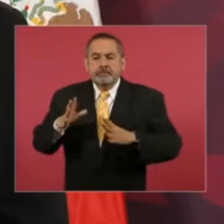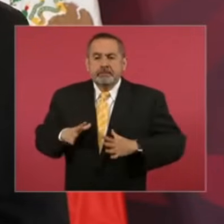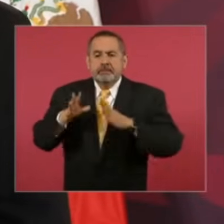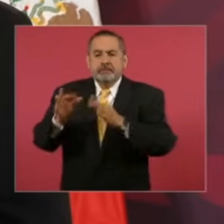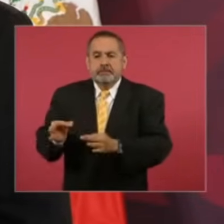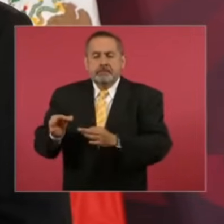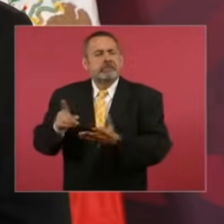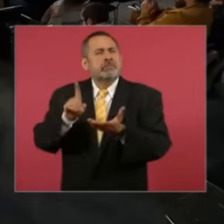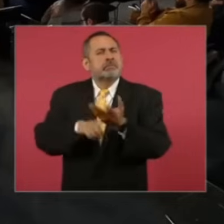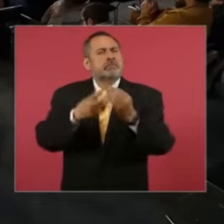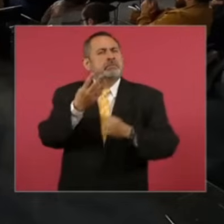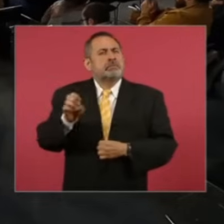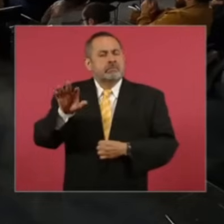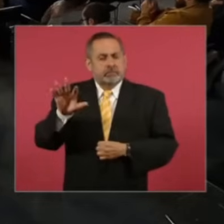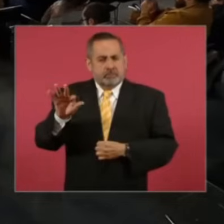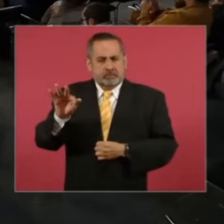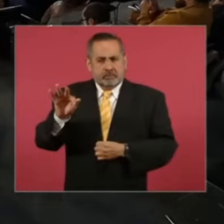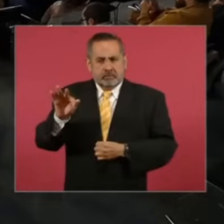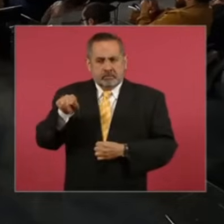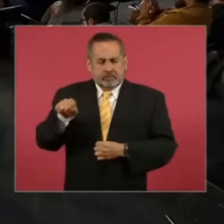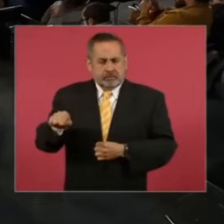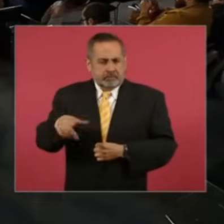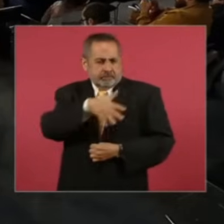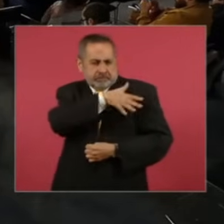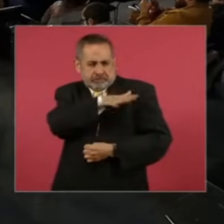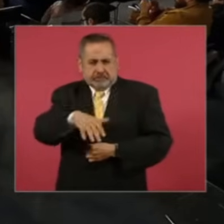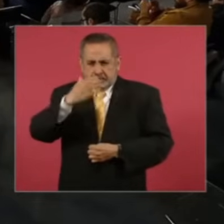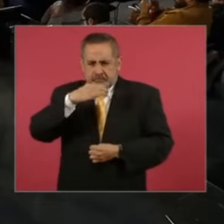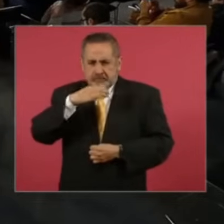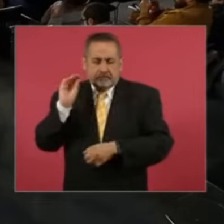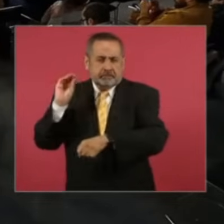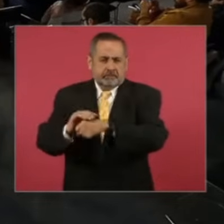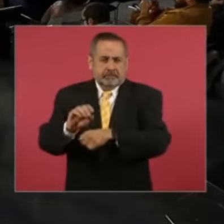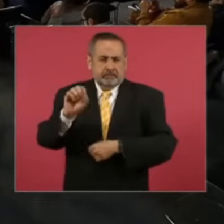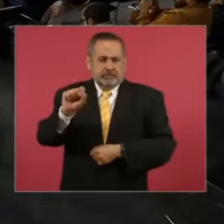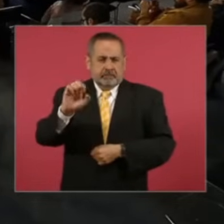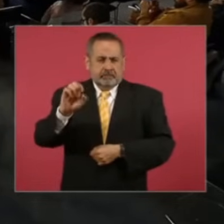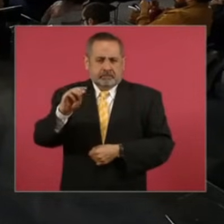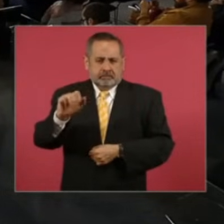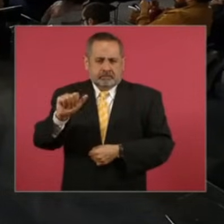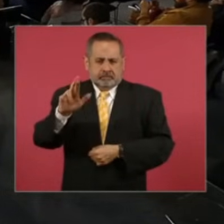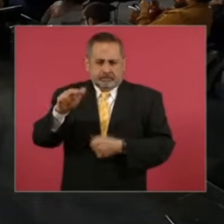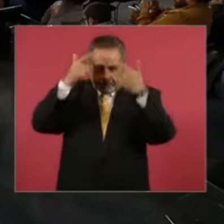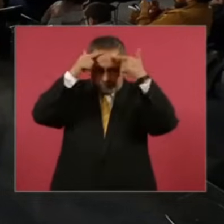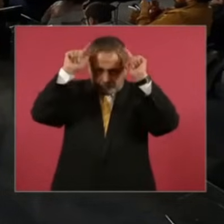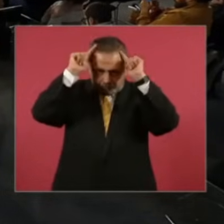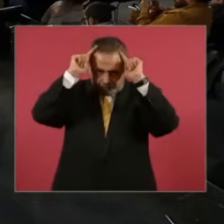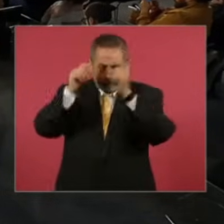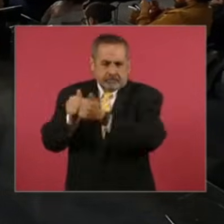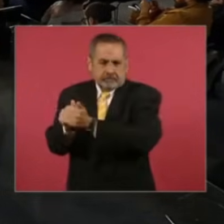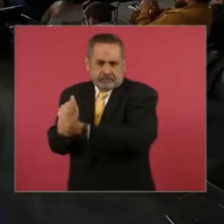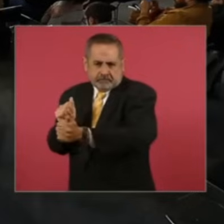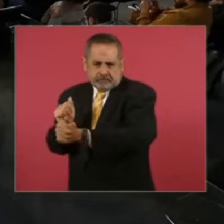en 1940, con el general Cárdenas, la Secretaría de Marina. Se